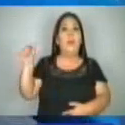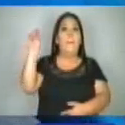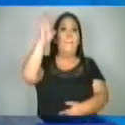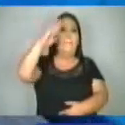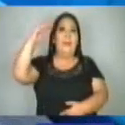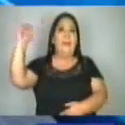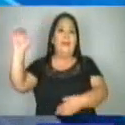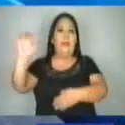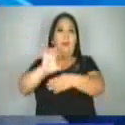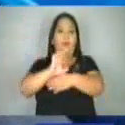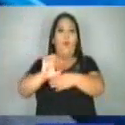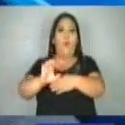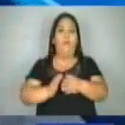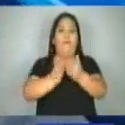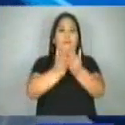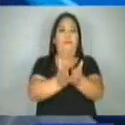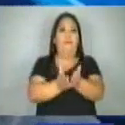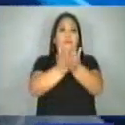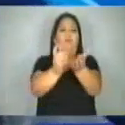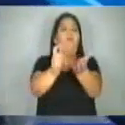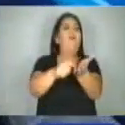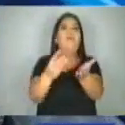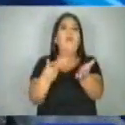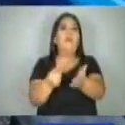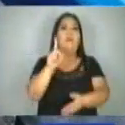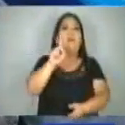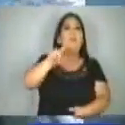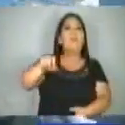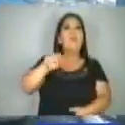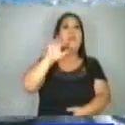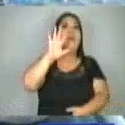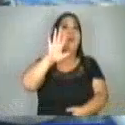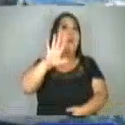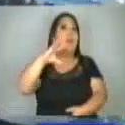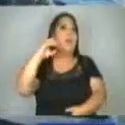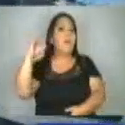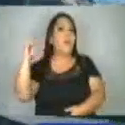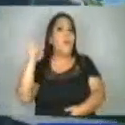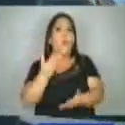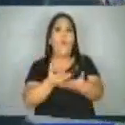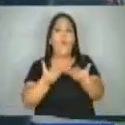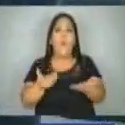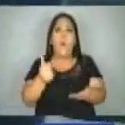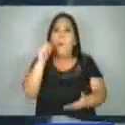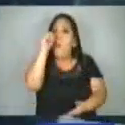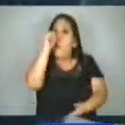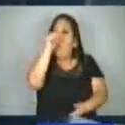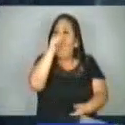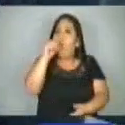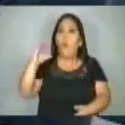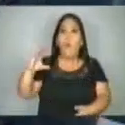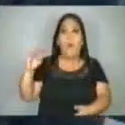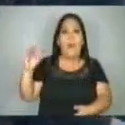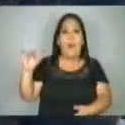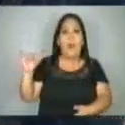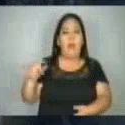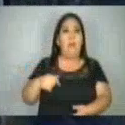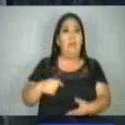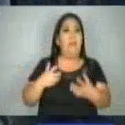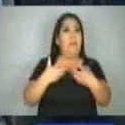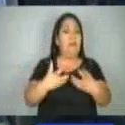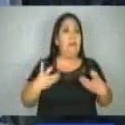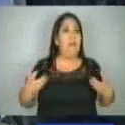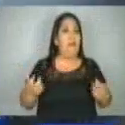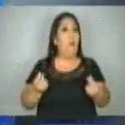ecuatoriana que transportaba 1.551 kilos de cocaína valorada en 28.7 millones de dólares